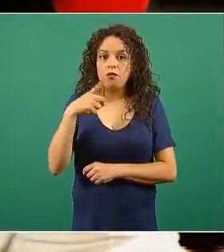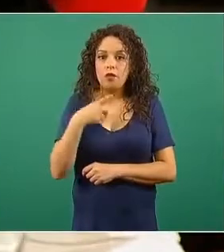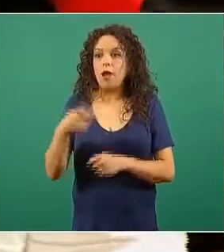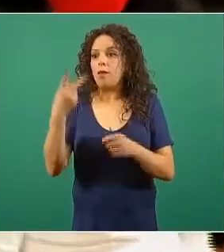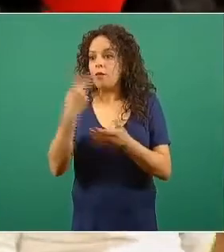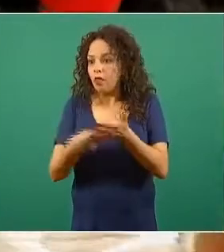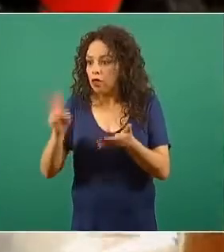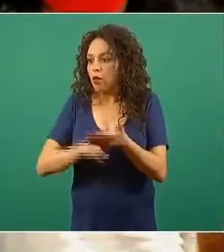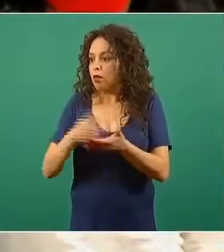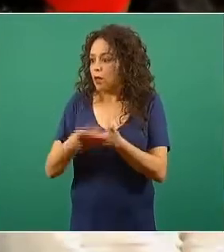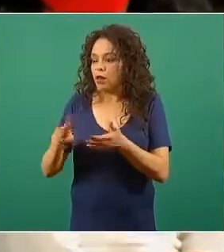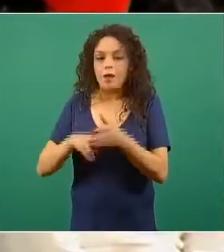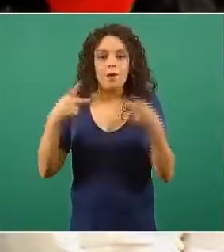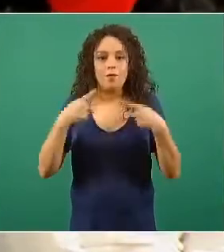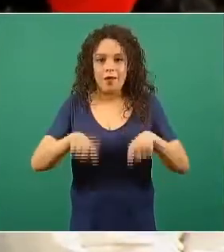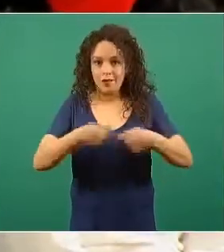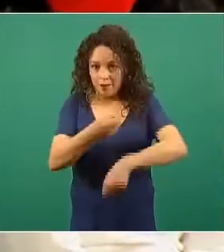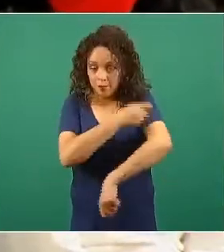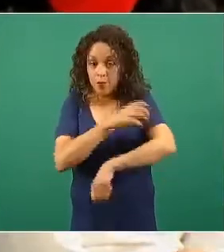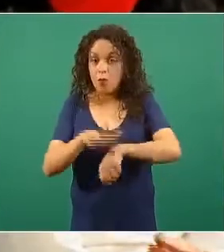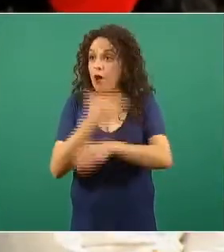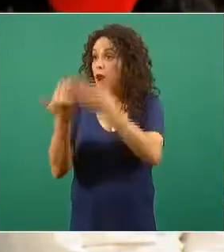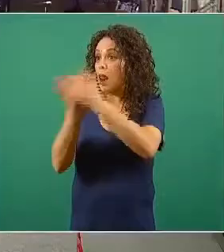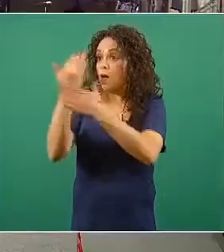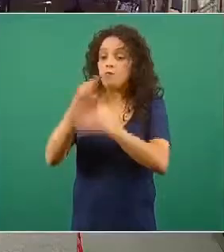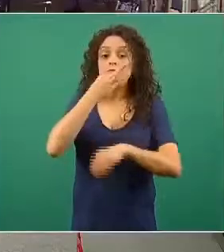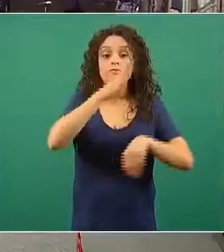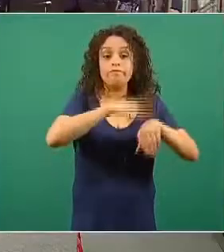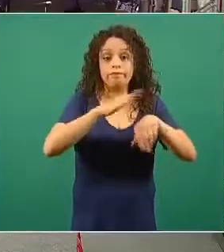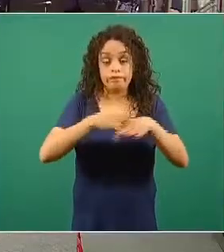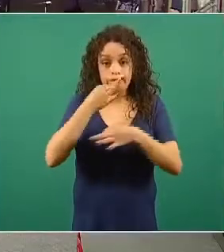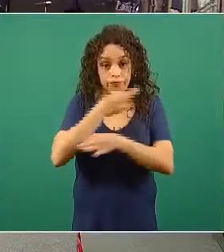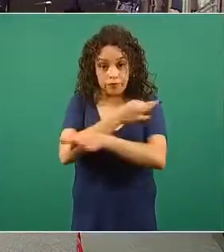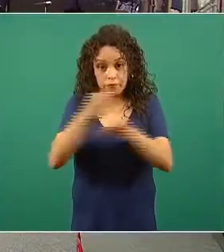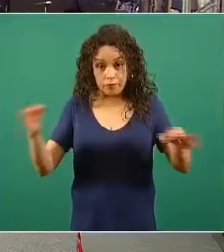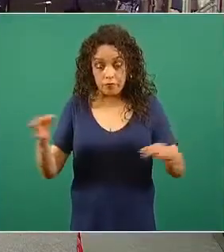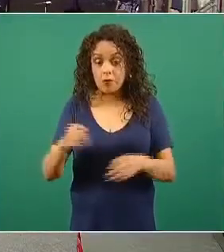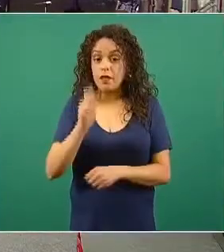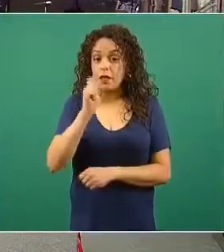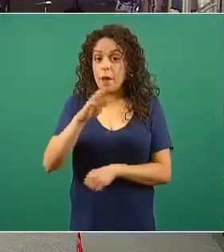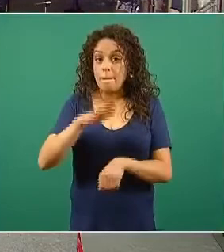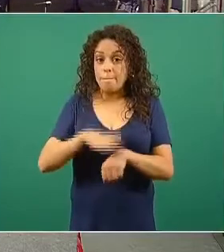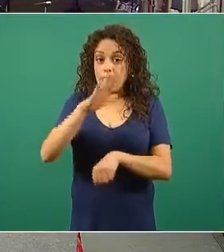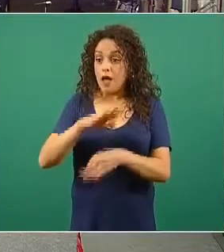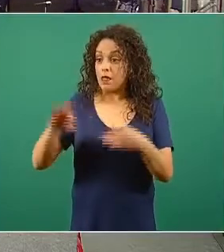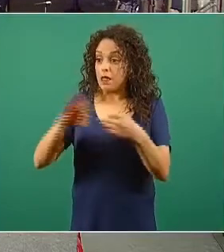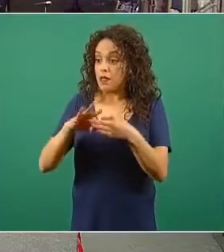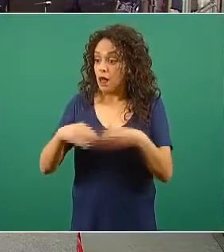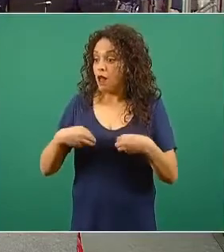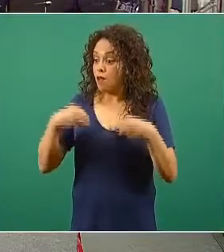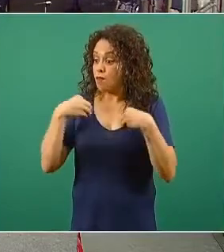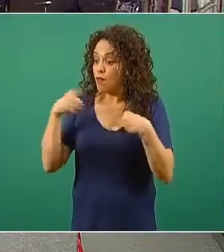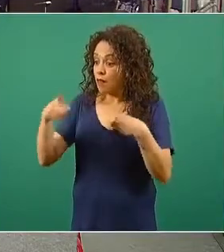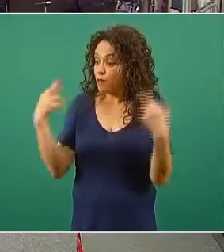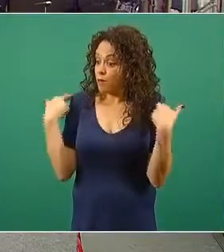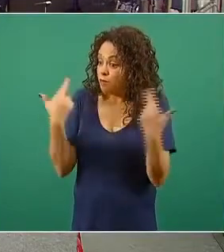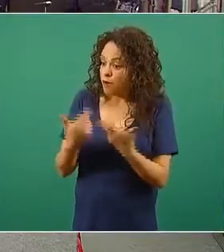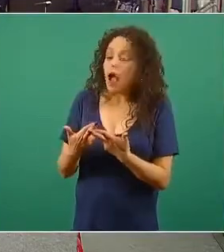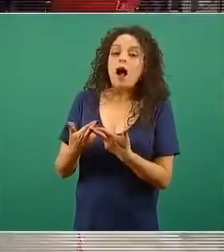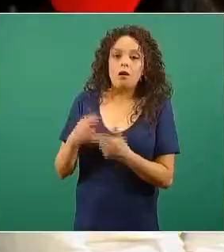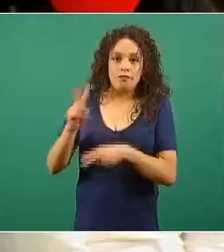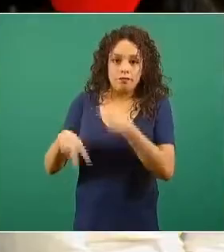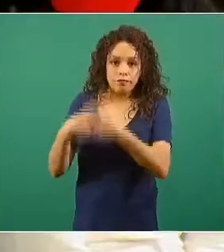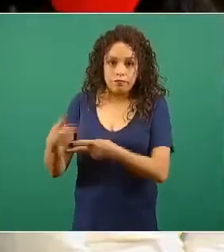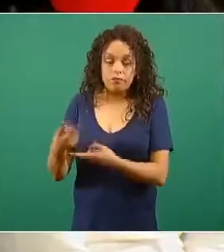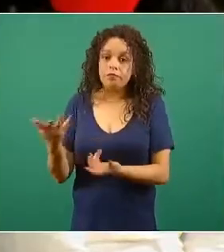llamado de la mañana se decía que se acudiera que estuviera más cercano al domicilio de los maestros, y esto se puede prestar a